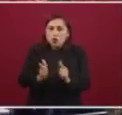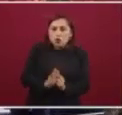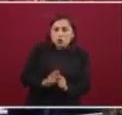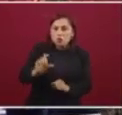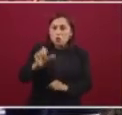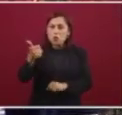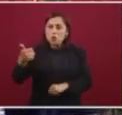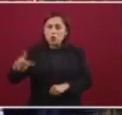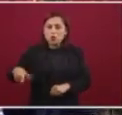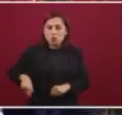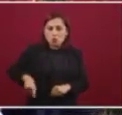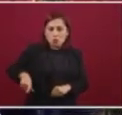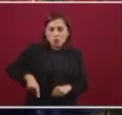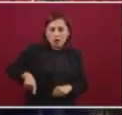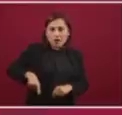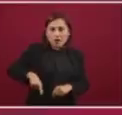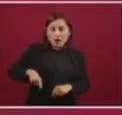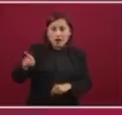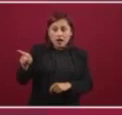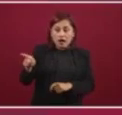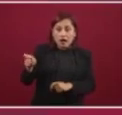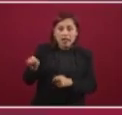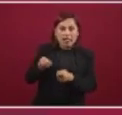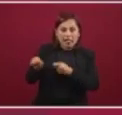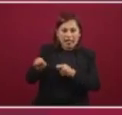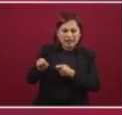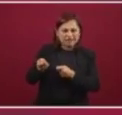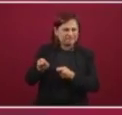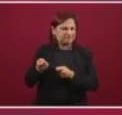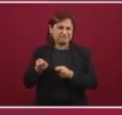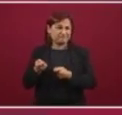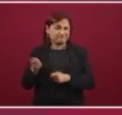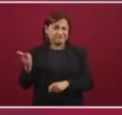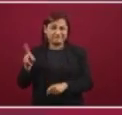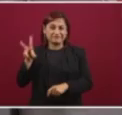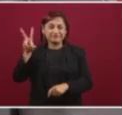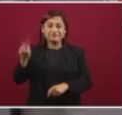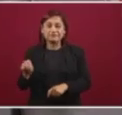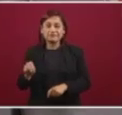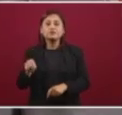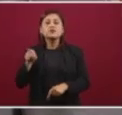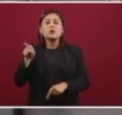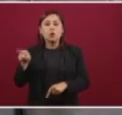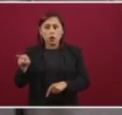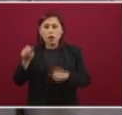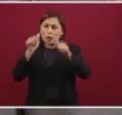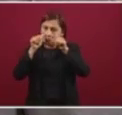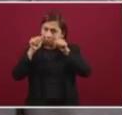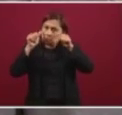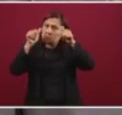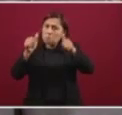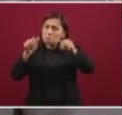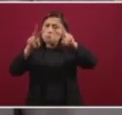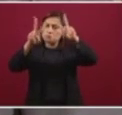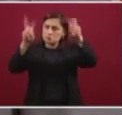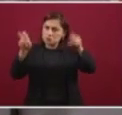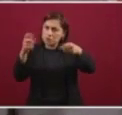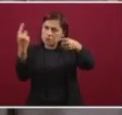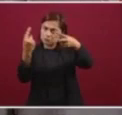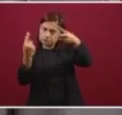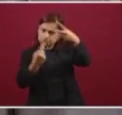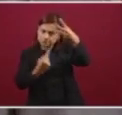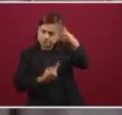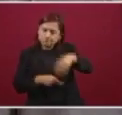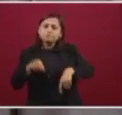Entonces, estas cosas él las está atendiendo, las va a atender. Ya estuvo